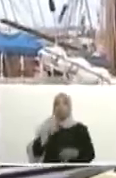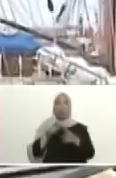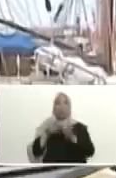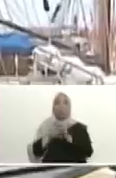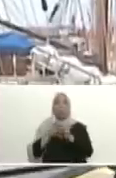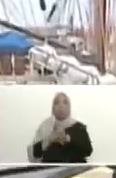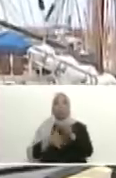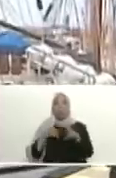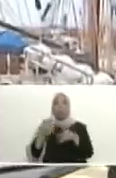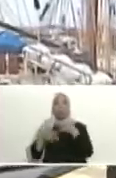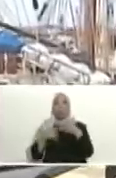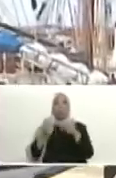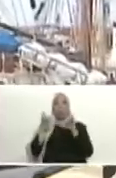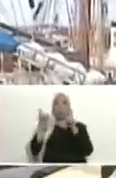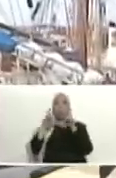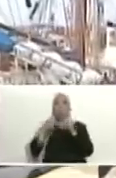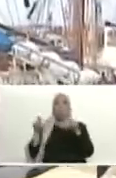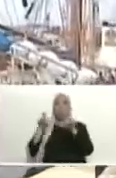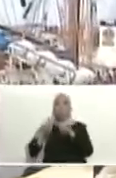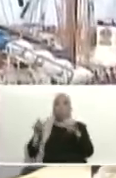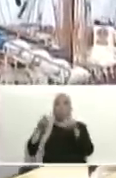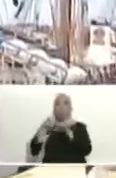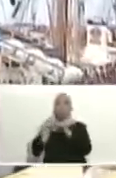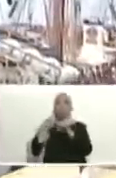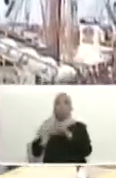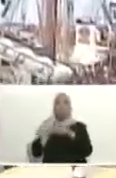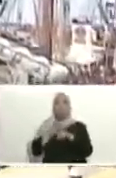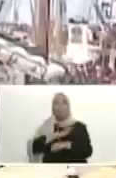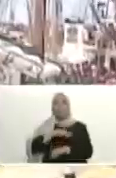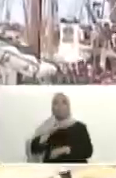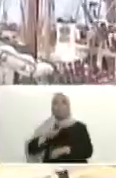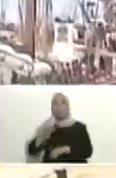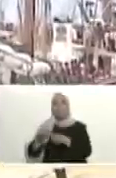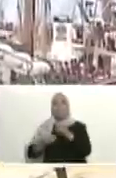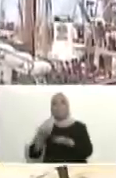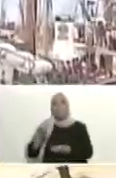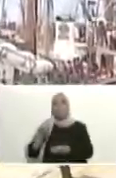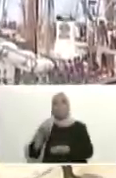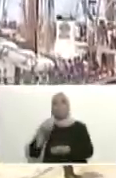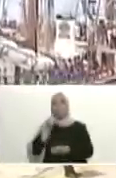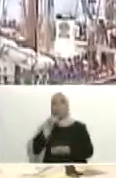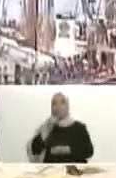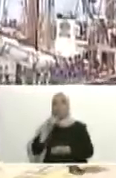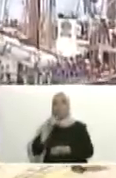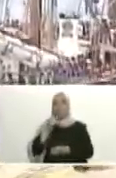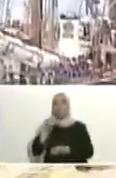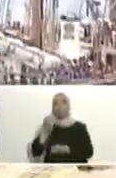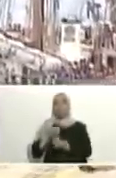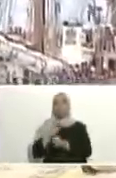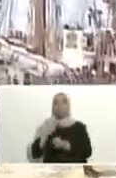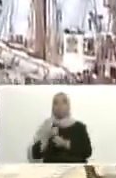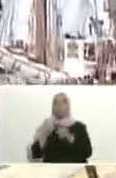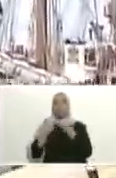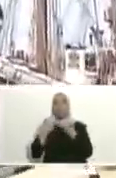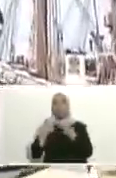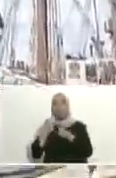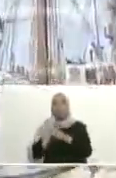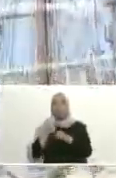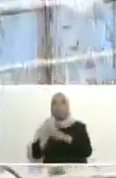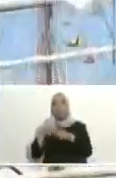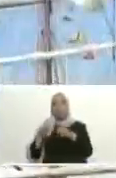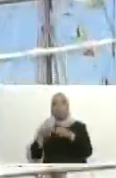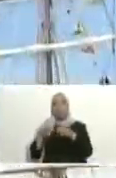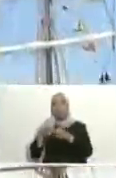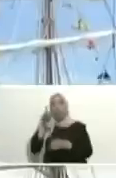significados: la capacitación, el entrenamiento, mar abierto, forjar destrezas marinas, forjar la disciplina y la capacidad de trabajo en equipo en